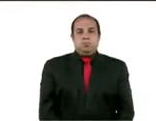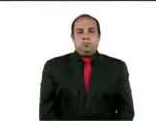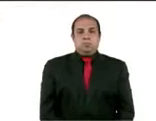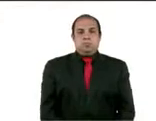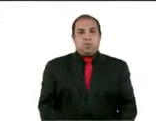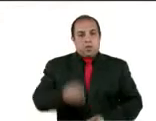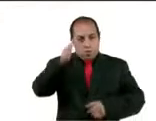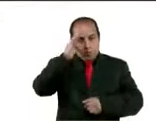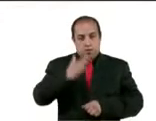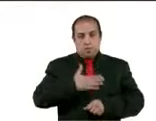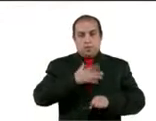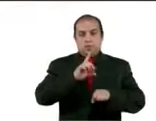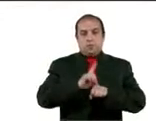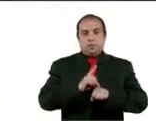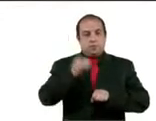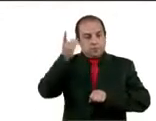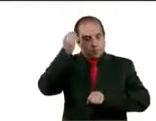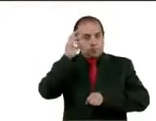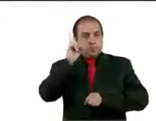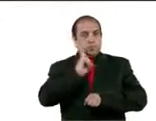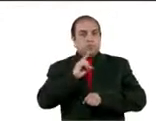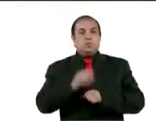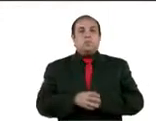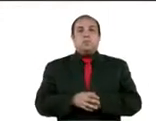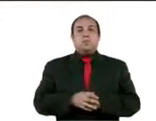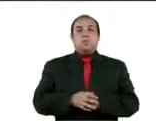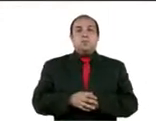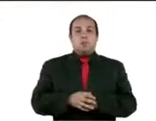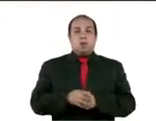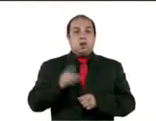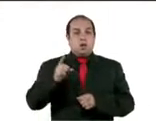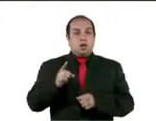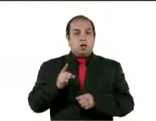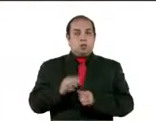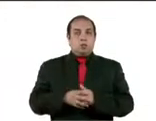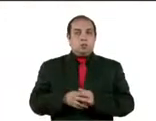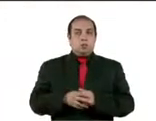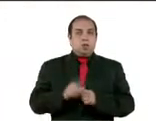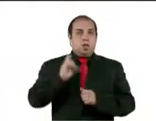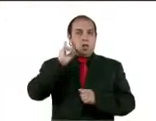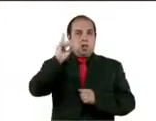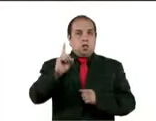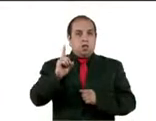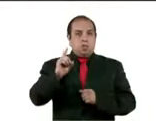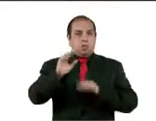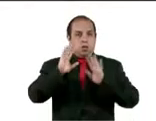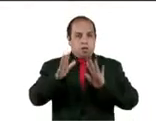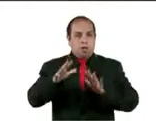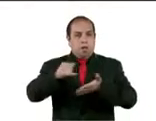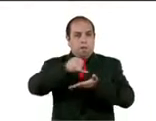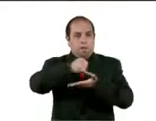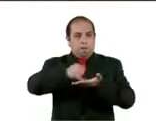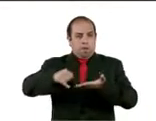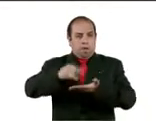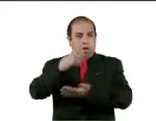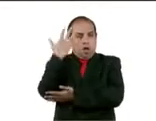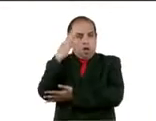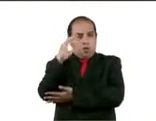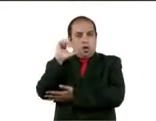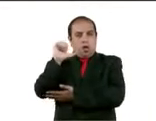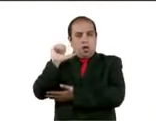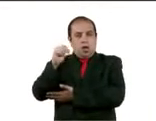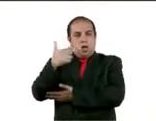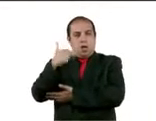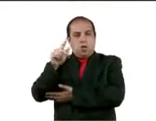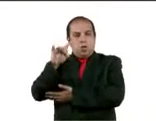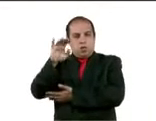¿Qué tal? Buenos días, doctora. Bueno, pues este domingo ya se planta el ahuehuete, tengo entendido. Es confirmar si se planta el